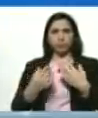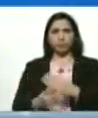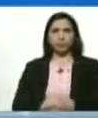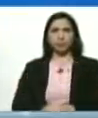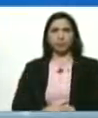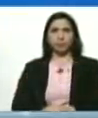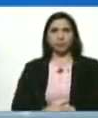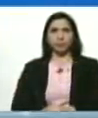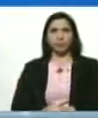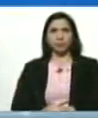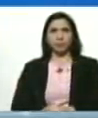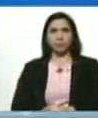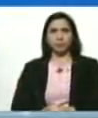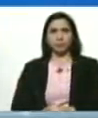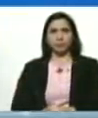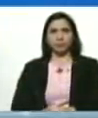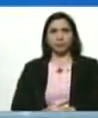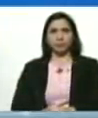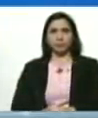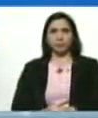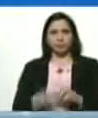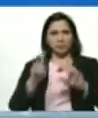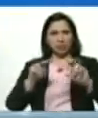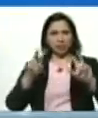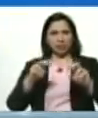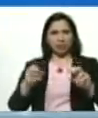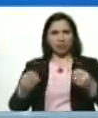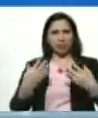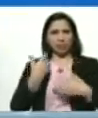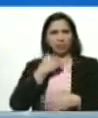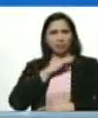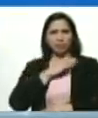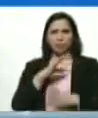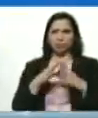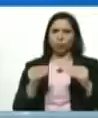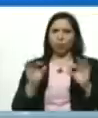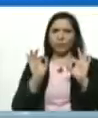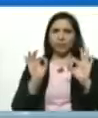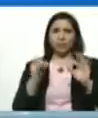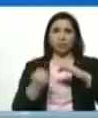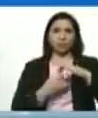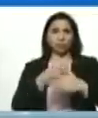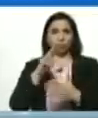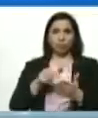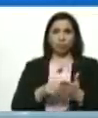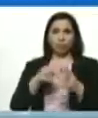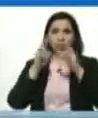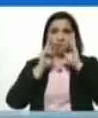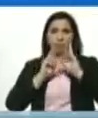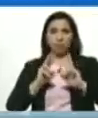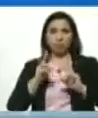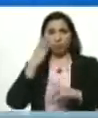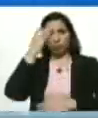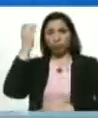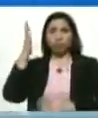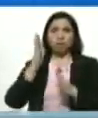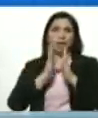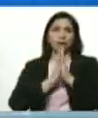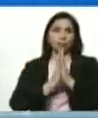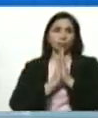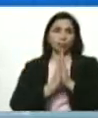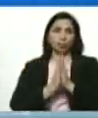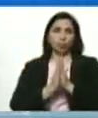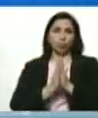a los bacteriólogos a todos los especialistas al instituto nacional de higiene dios andy a los